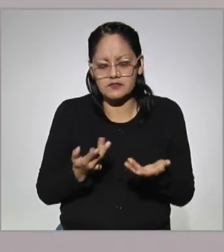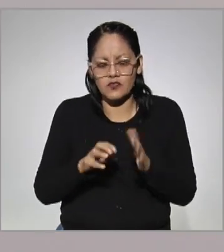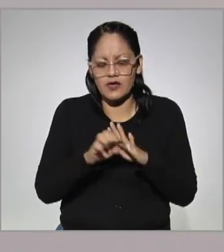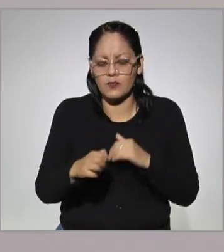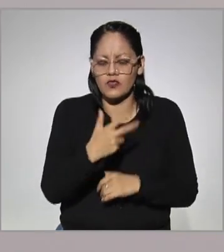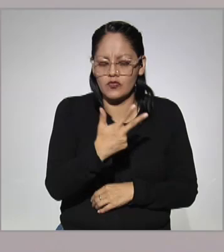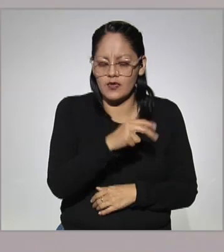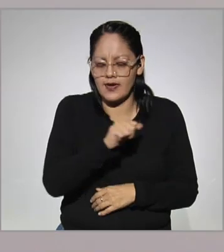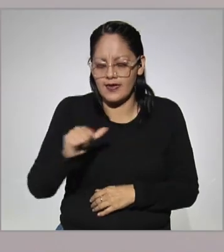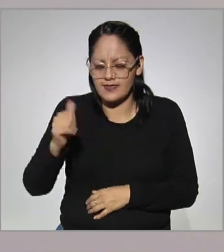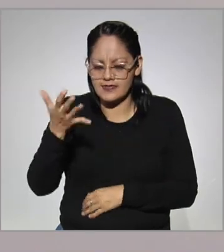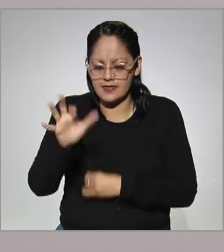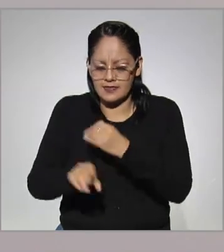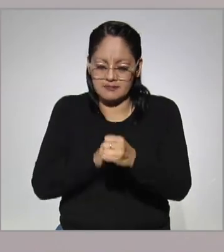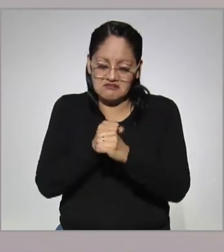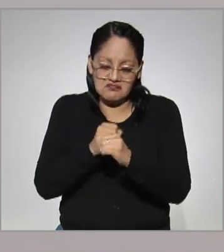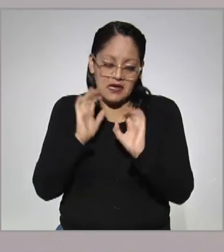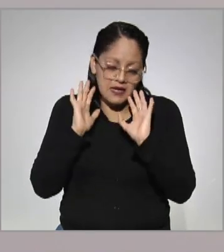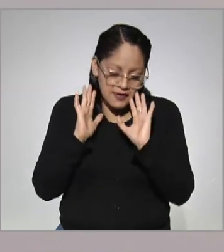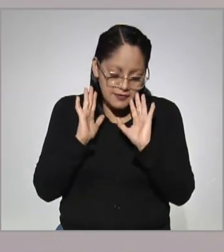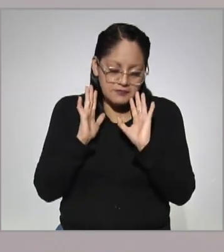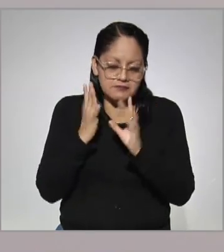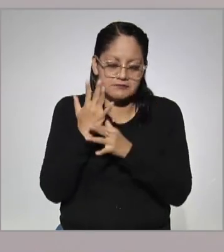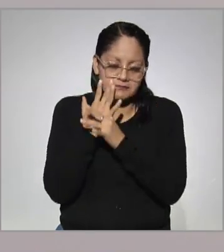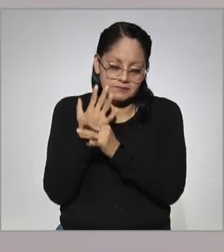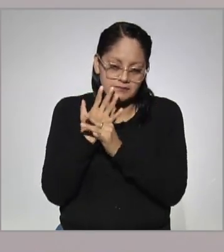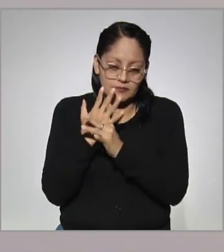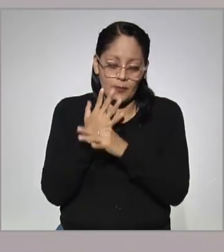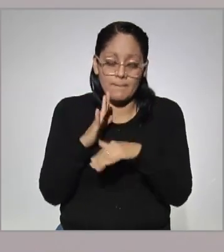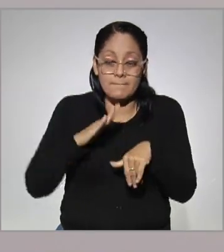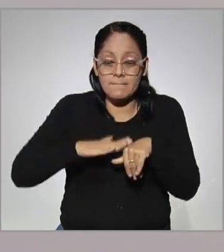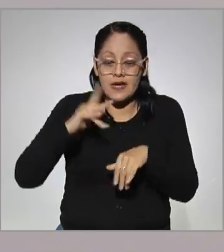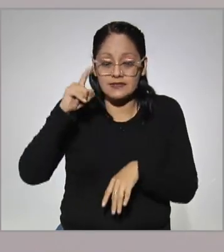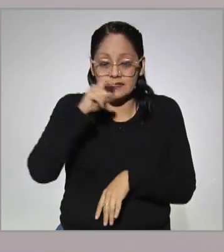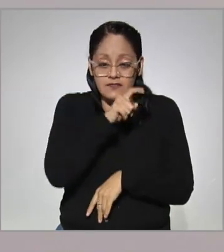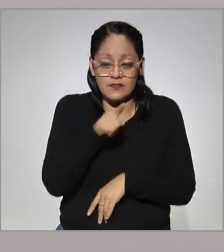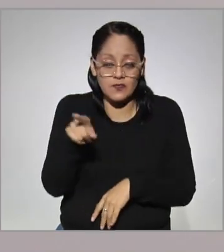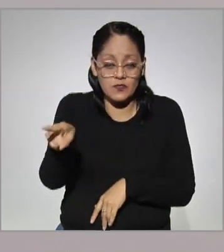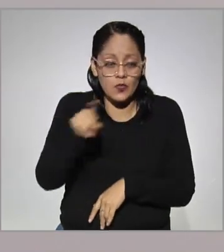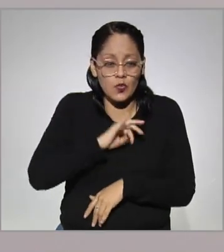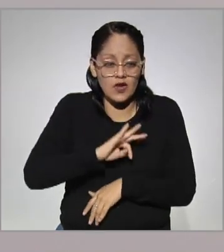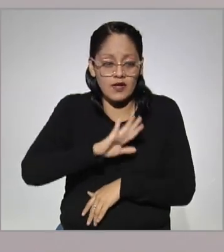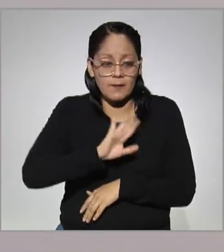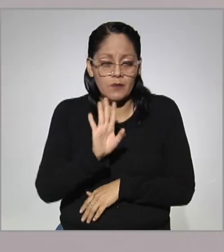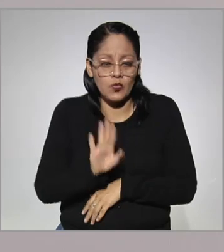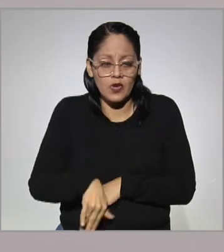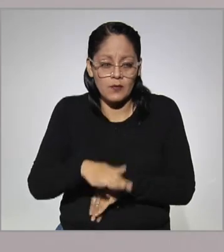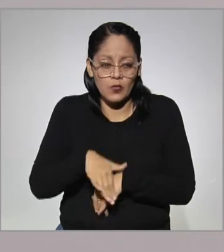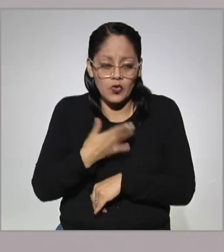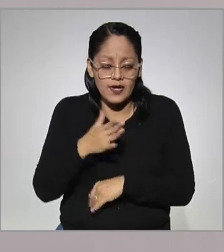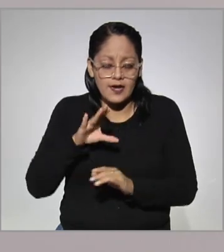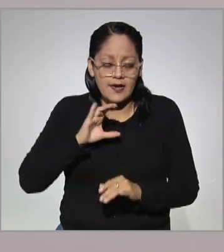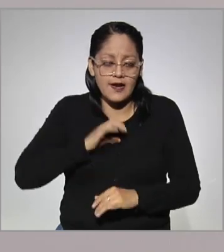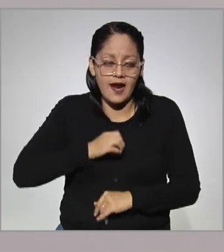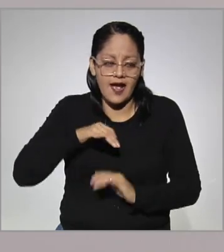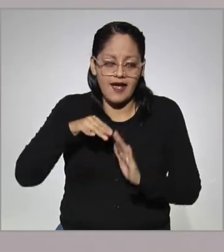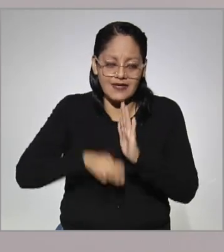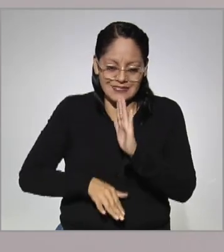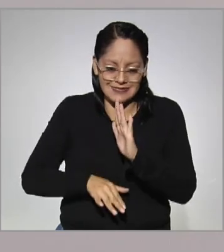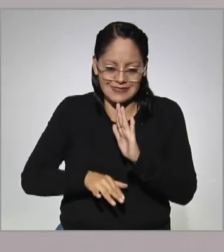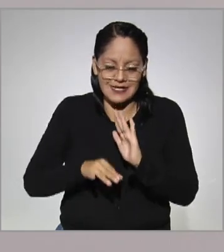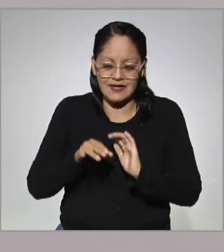8 a 10 años, teóricamente, ¿no? Es más difícil que ella pueda morir por un cáncer cervicuterino, ¿no? Esa